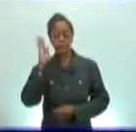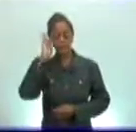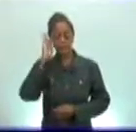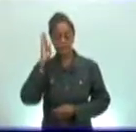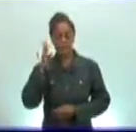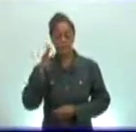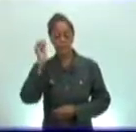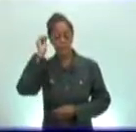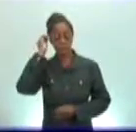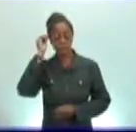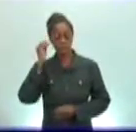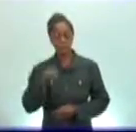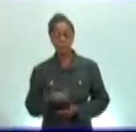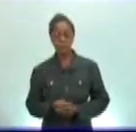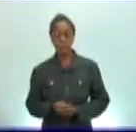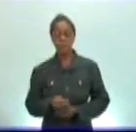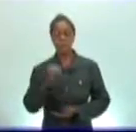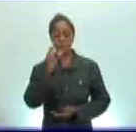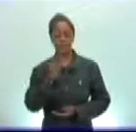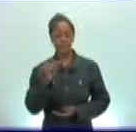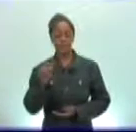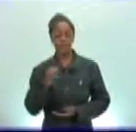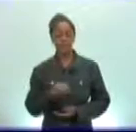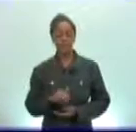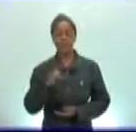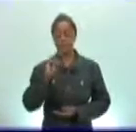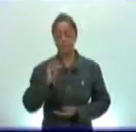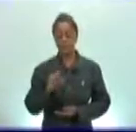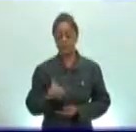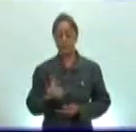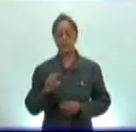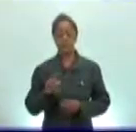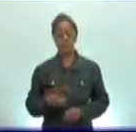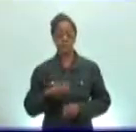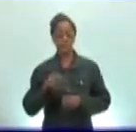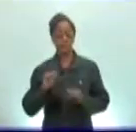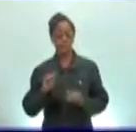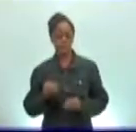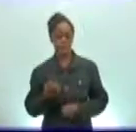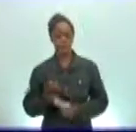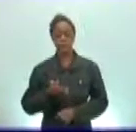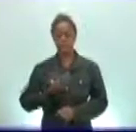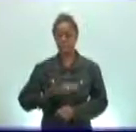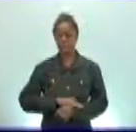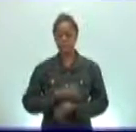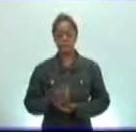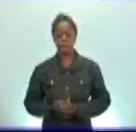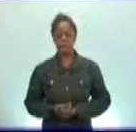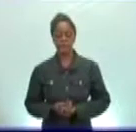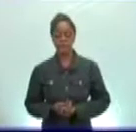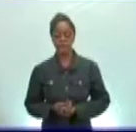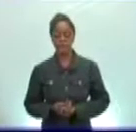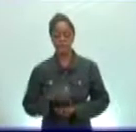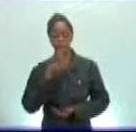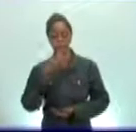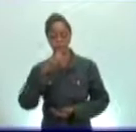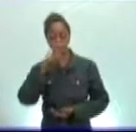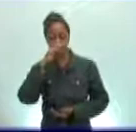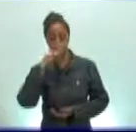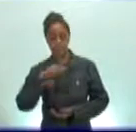su mente las figuras de las que nosotros nos referimos anteriormente. Bueno, mis